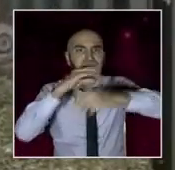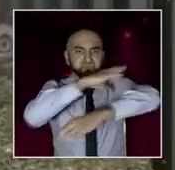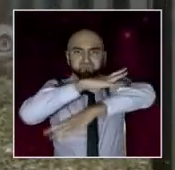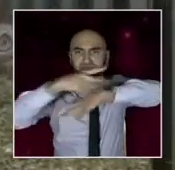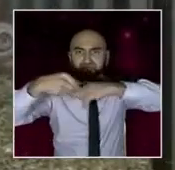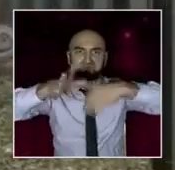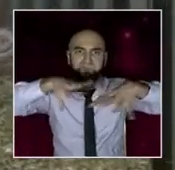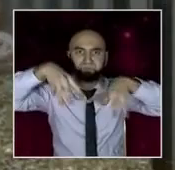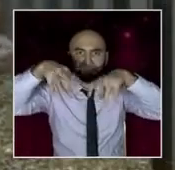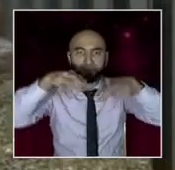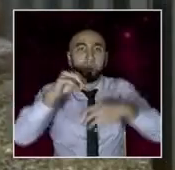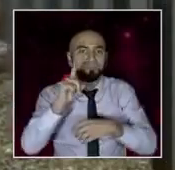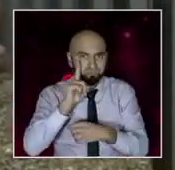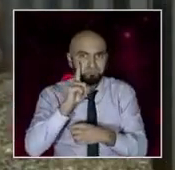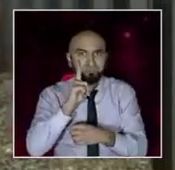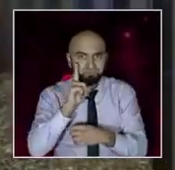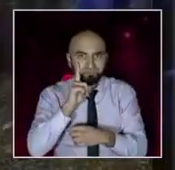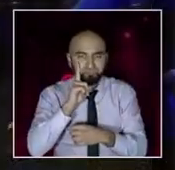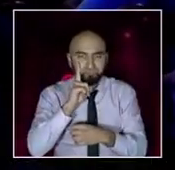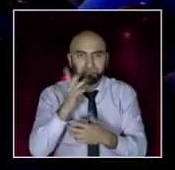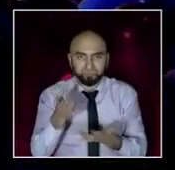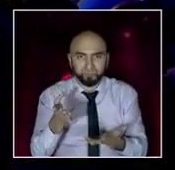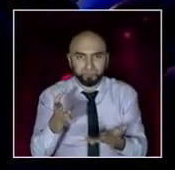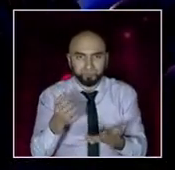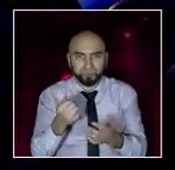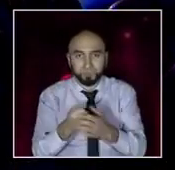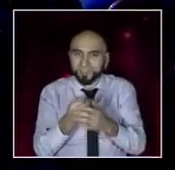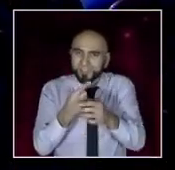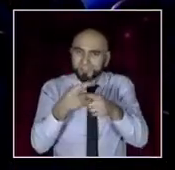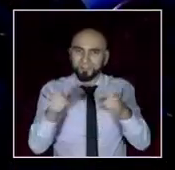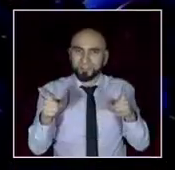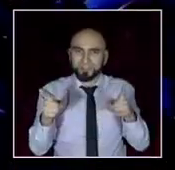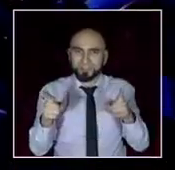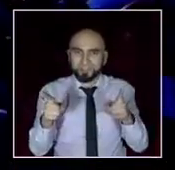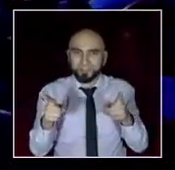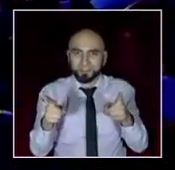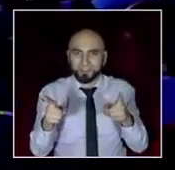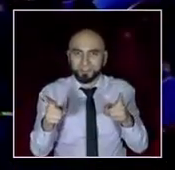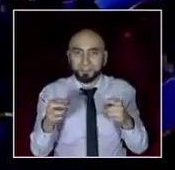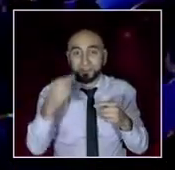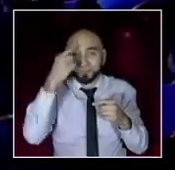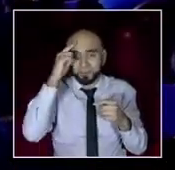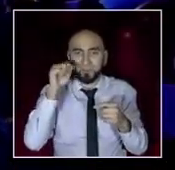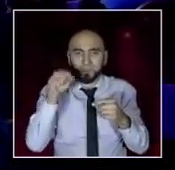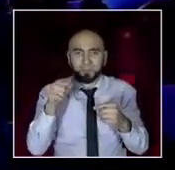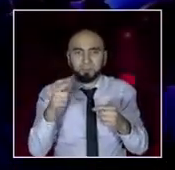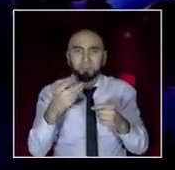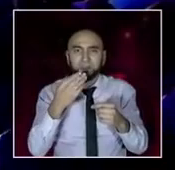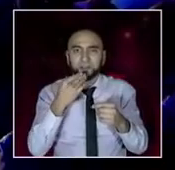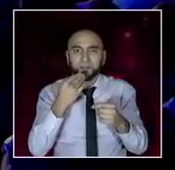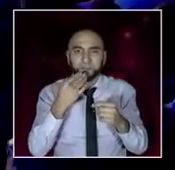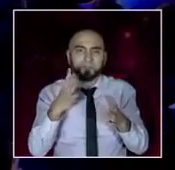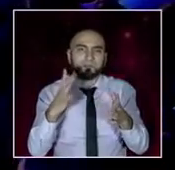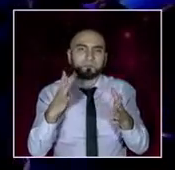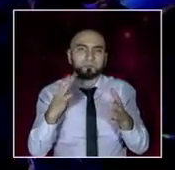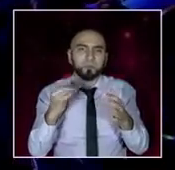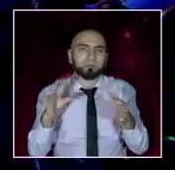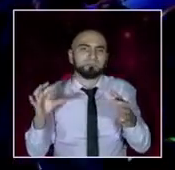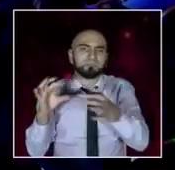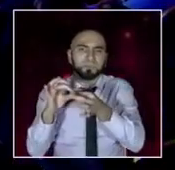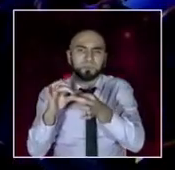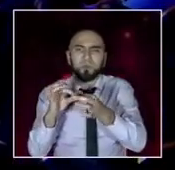de ser es muy distintiva, pero también está fundamentada en los procesos compartidos con otros